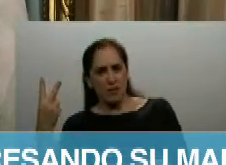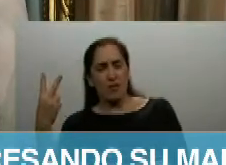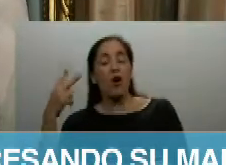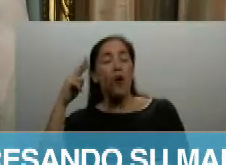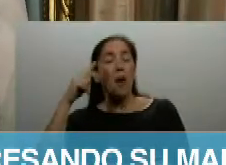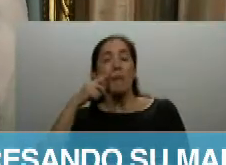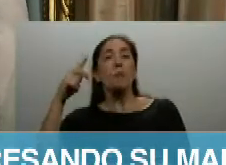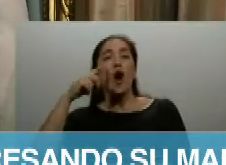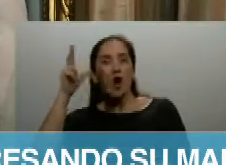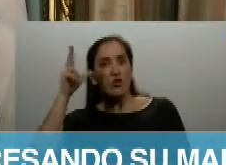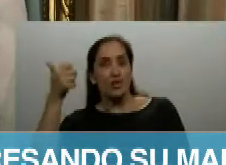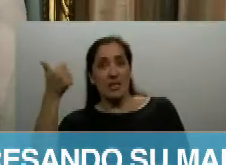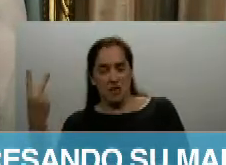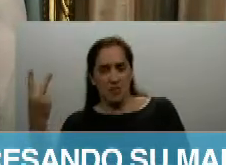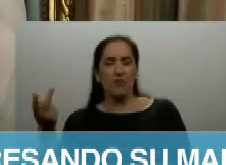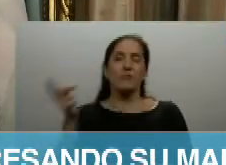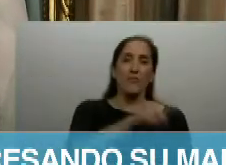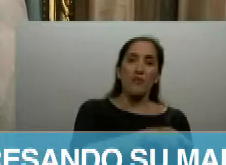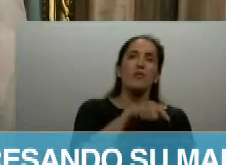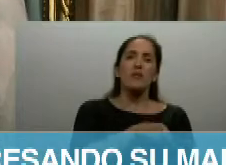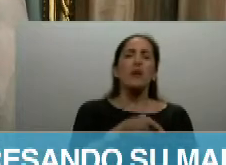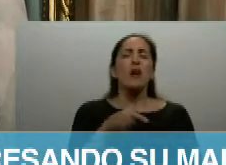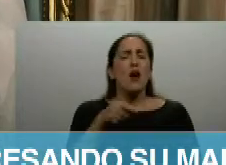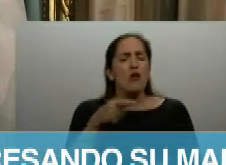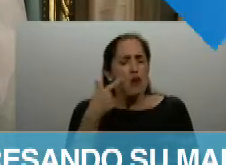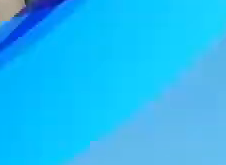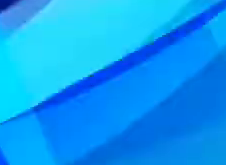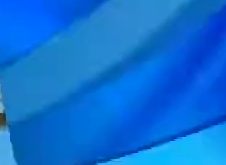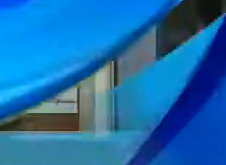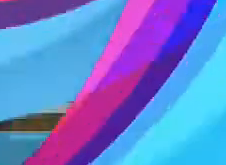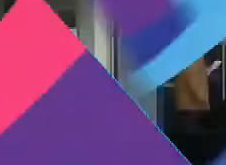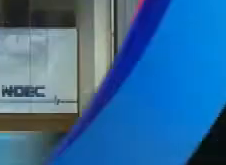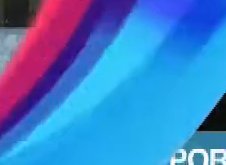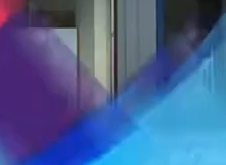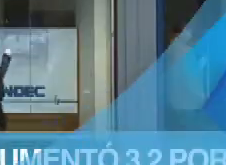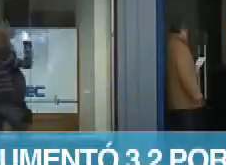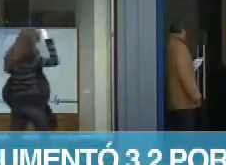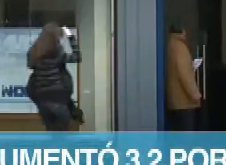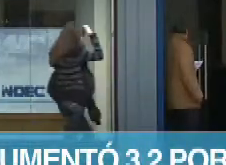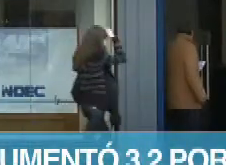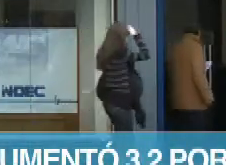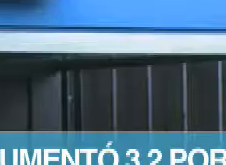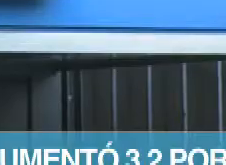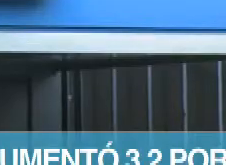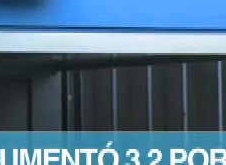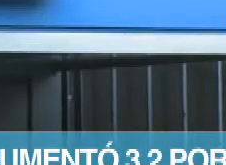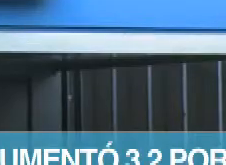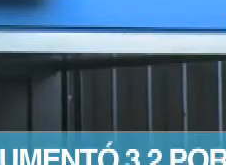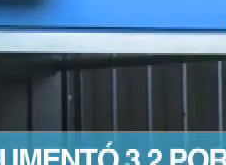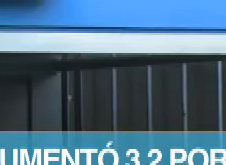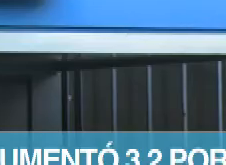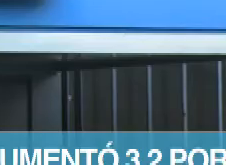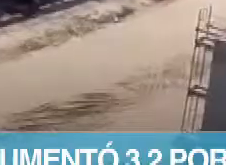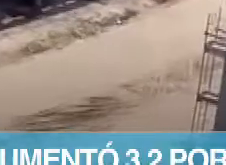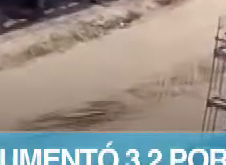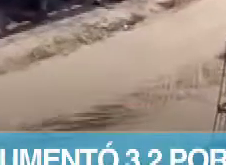Board, es la misma que integra el grupo lobista de los fondos buitre ADFA. La actividad de la construcción creció en septiembre